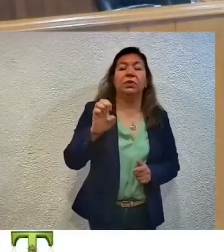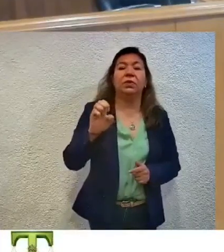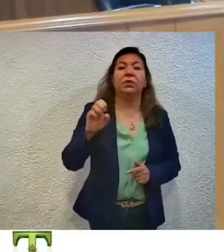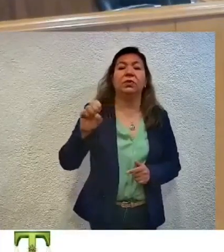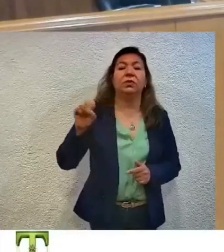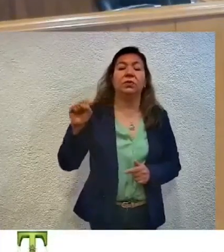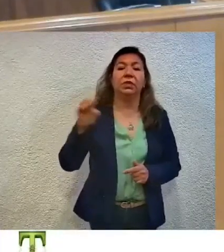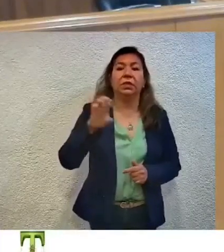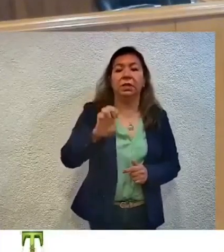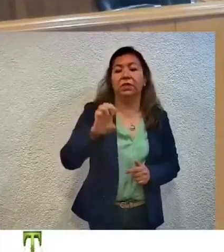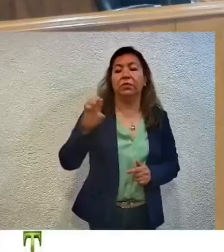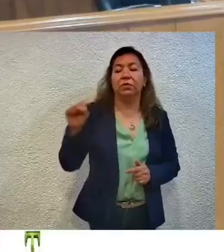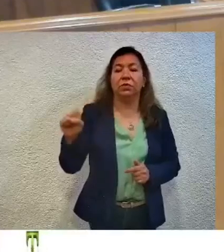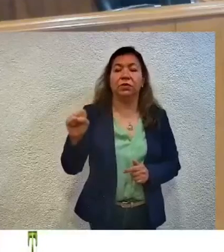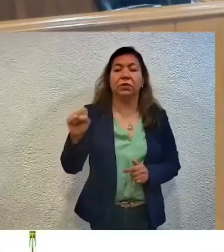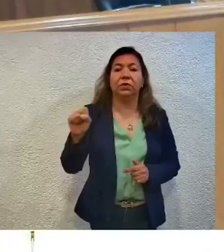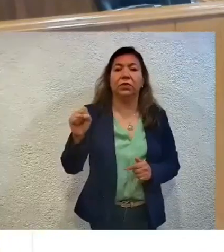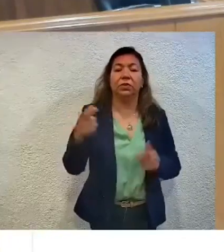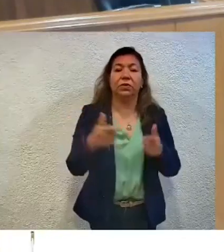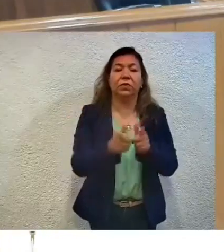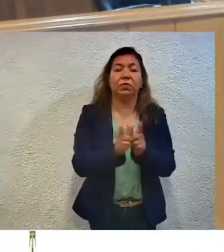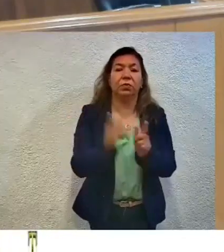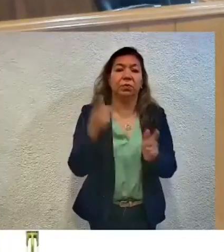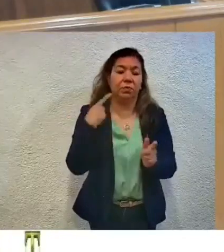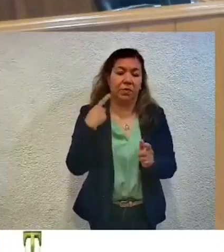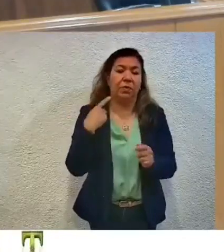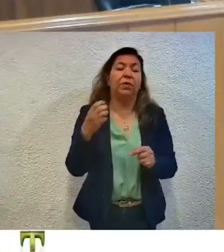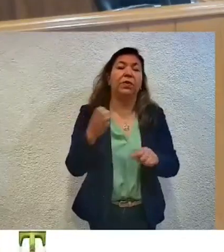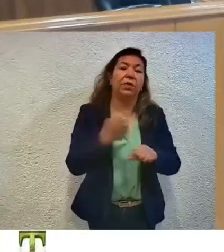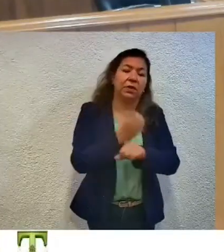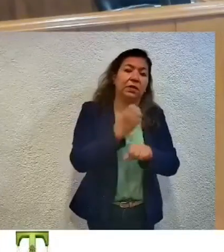Guerrero, ante el Consejo General del Instituto Electoral